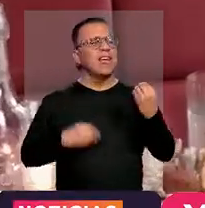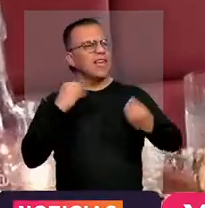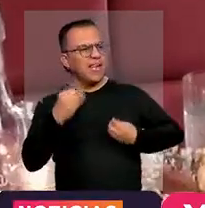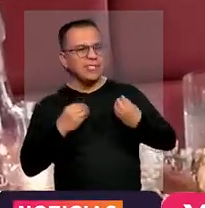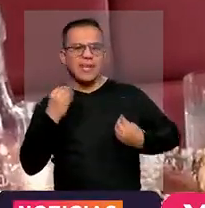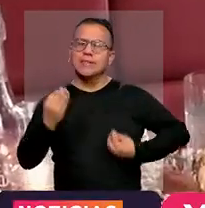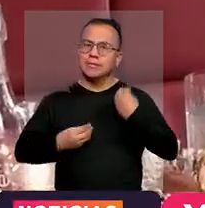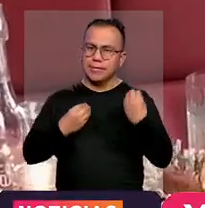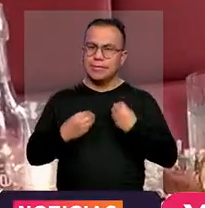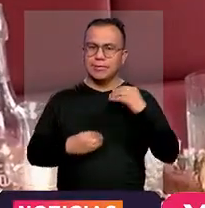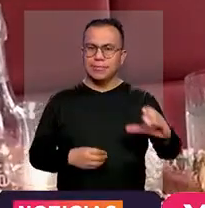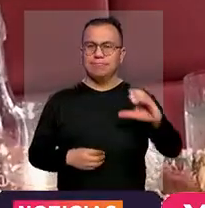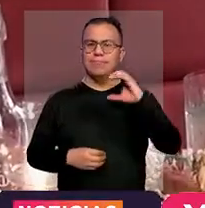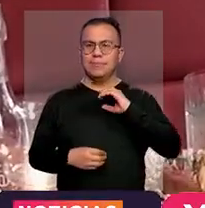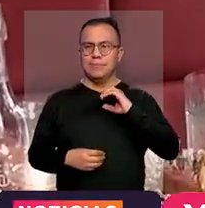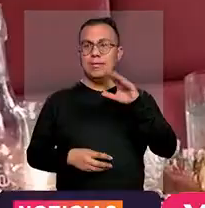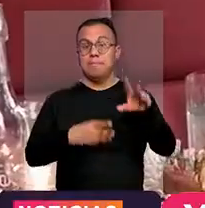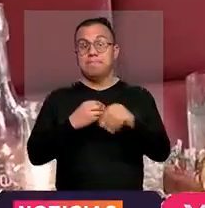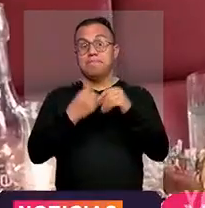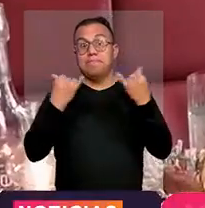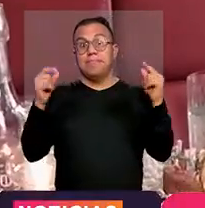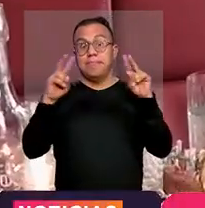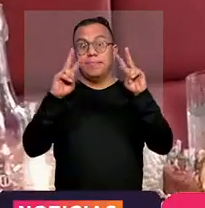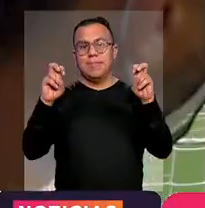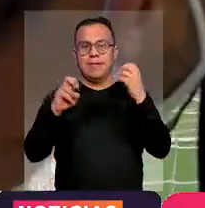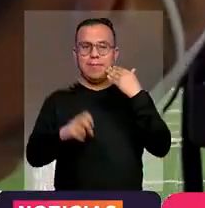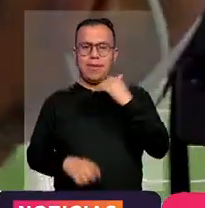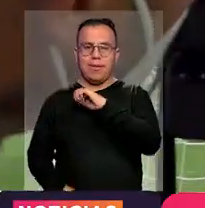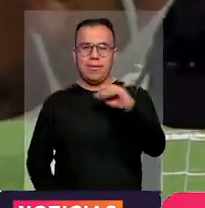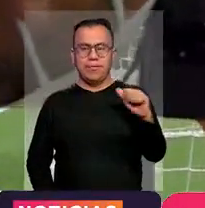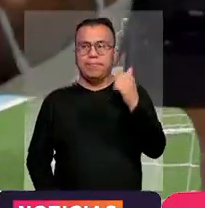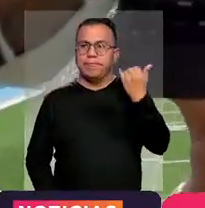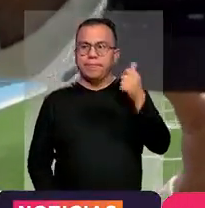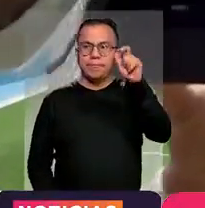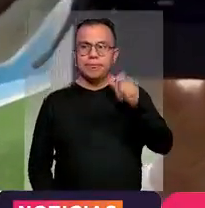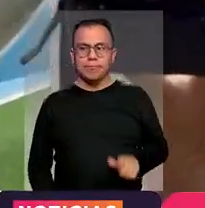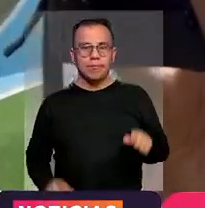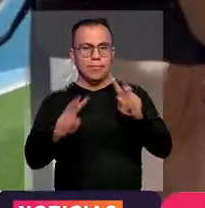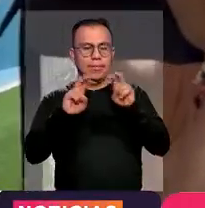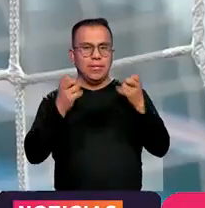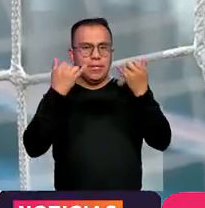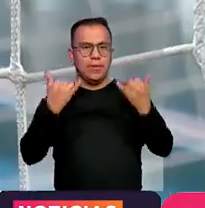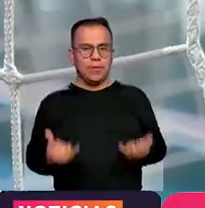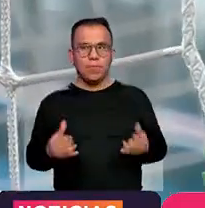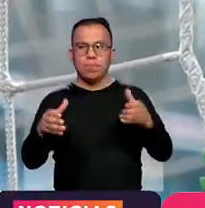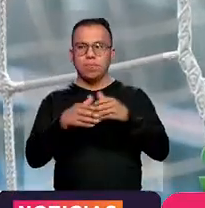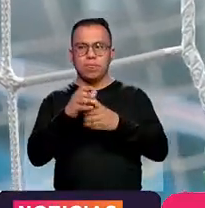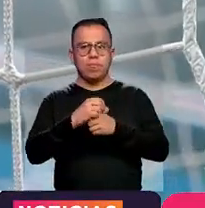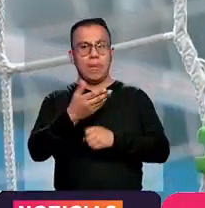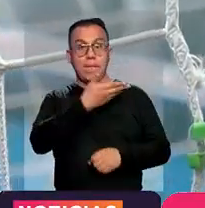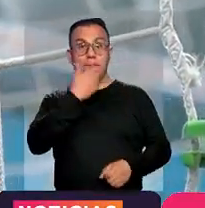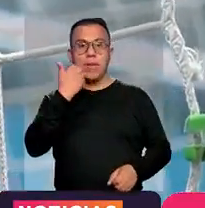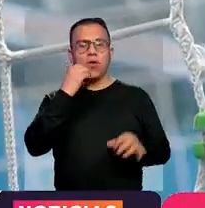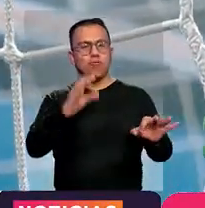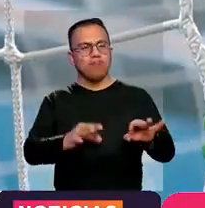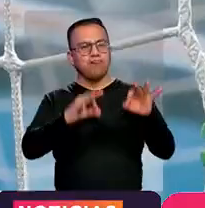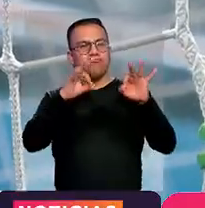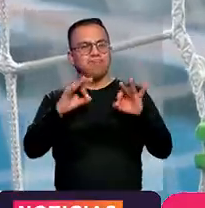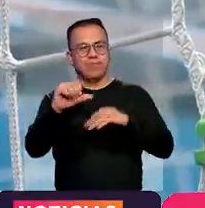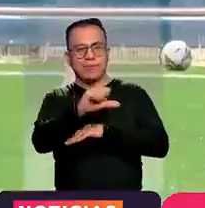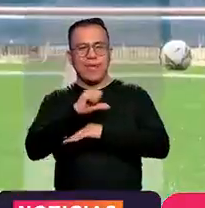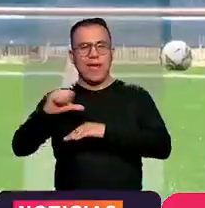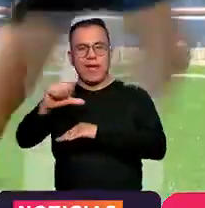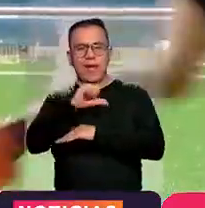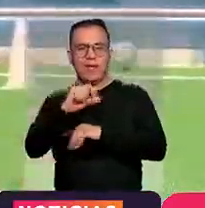qué no se hace con el salario. Y más en el tema femenino. Yoreli finalizó su temporada con la Sampdoria como la mejor asistidora de la Serie A